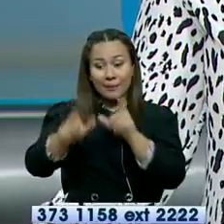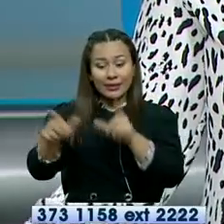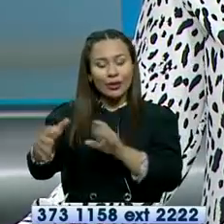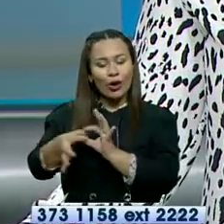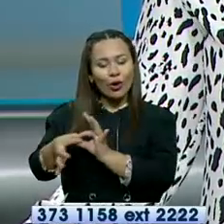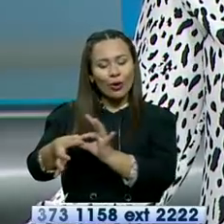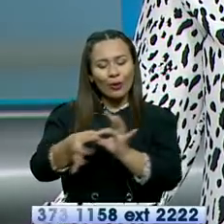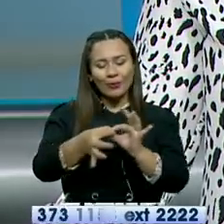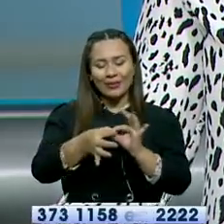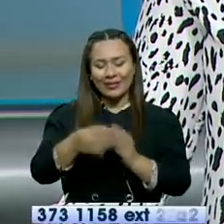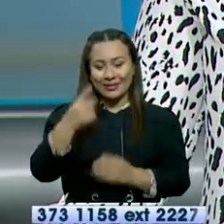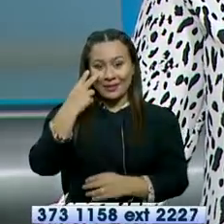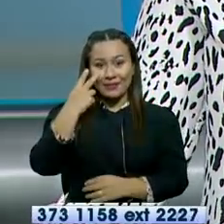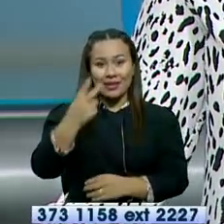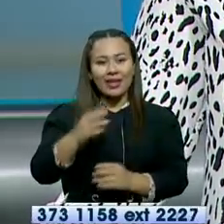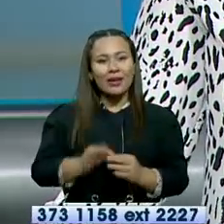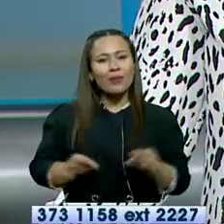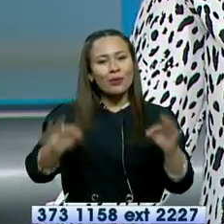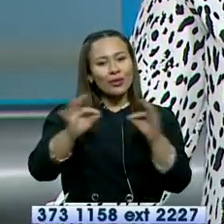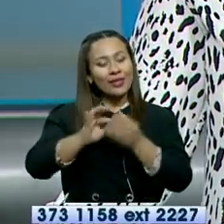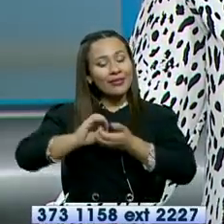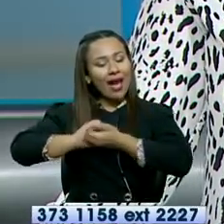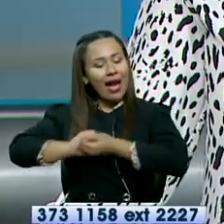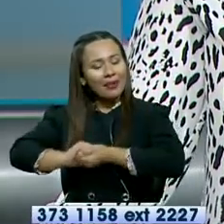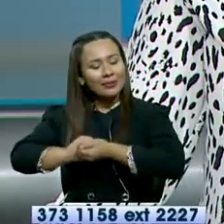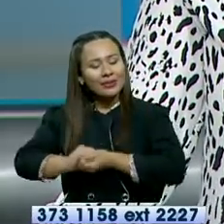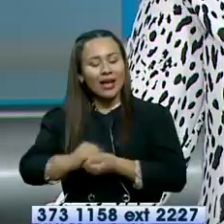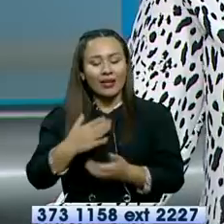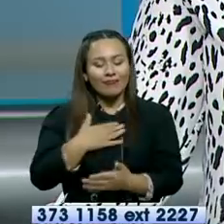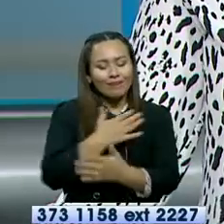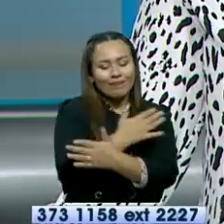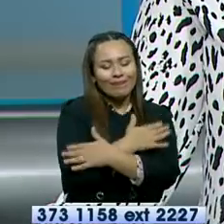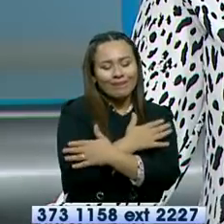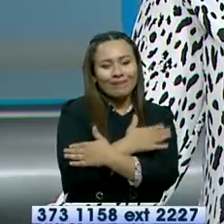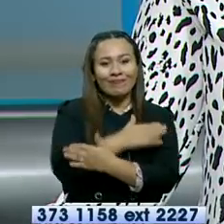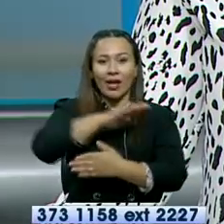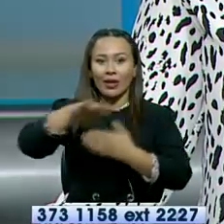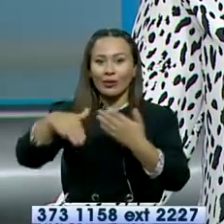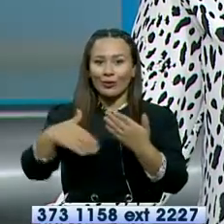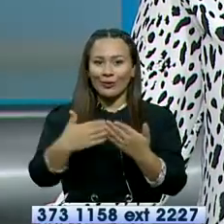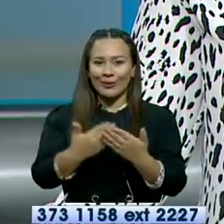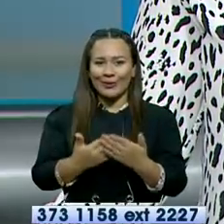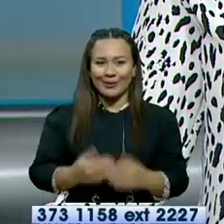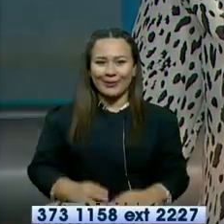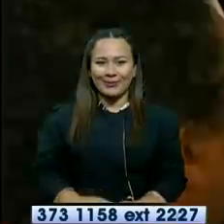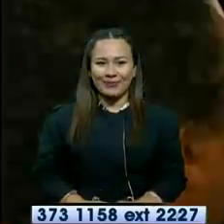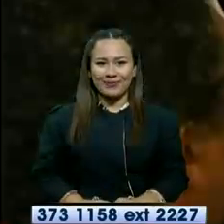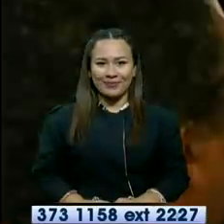compartieron momentos donde primaron la amistad y los buenos deseos para todos.